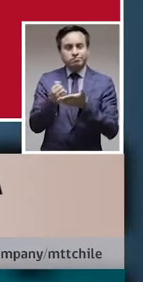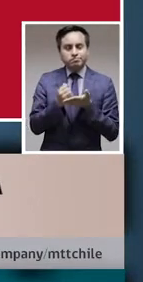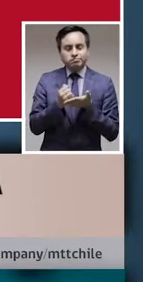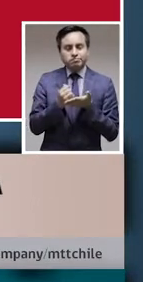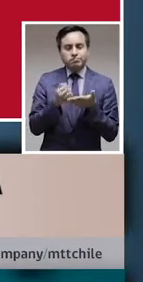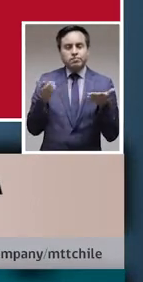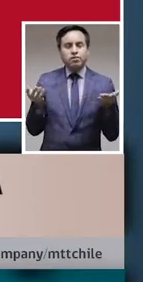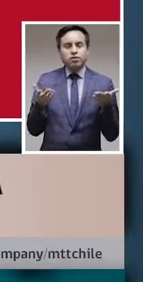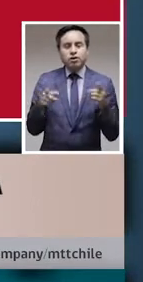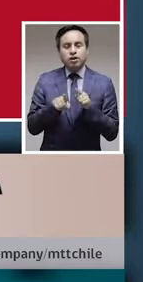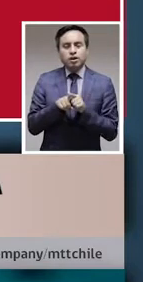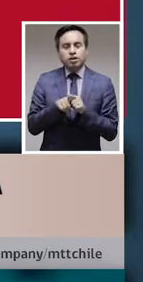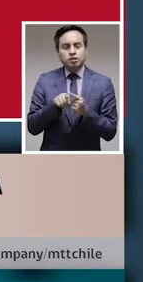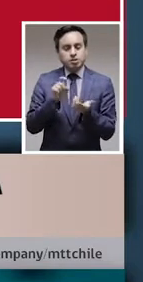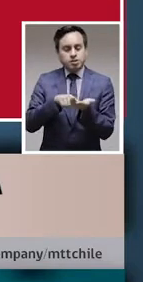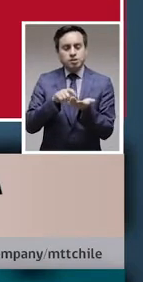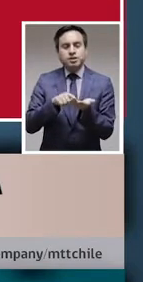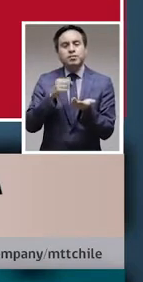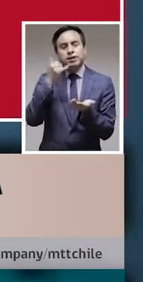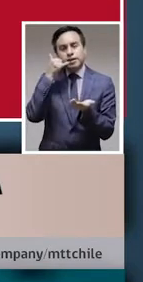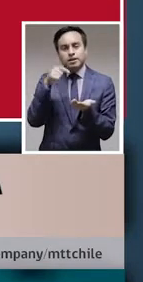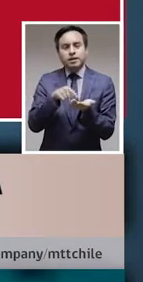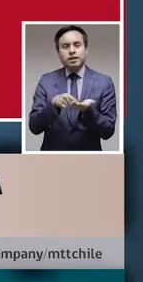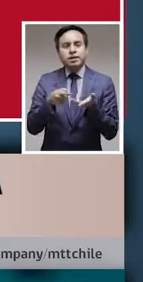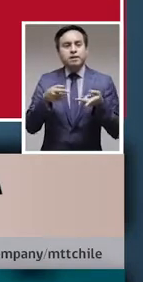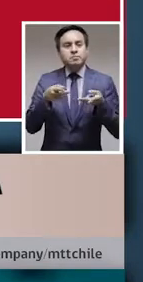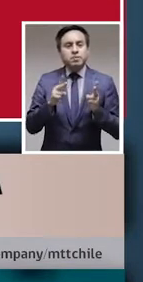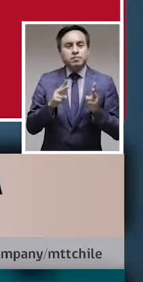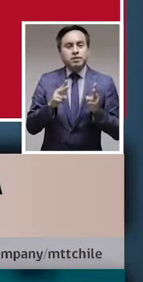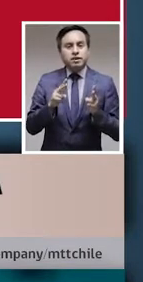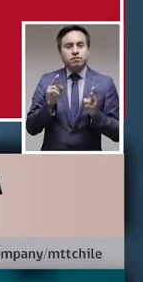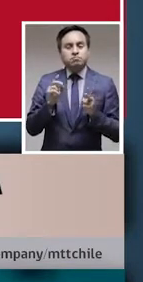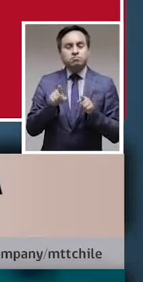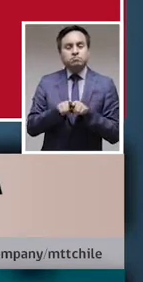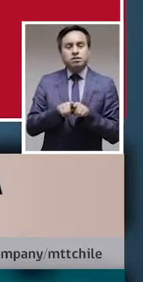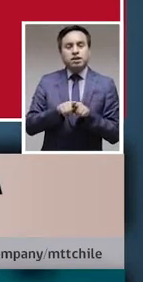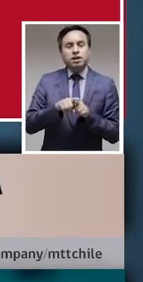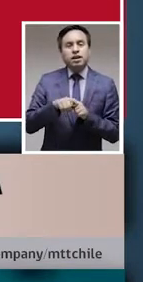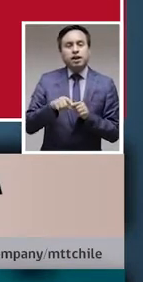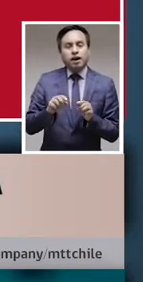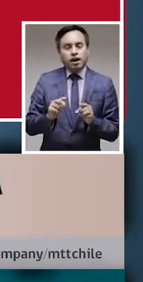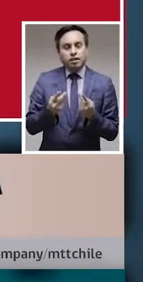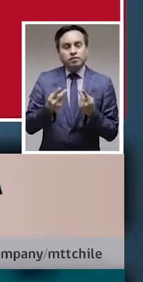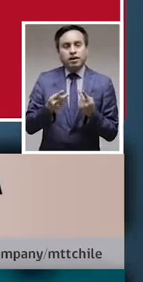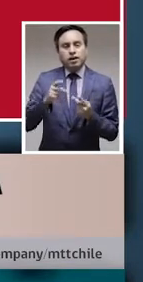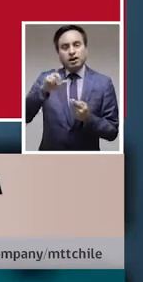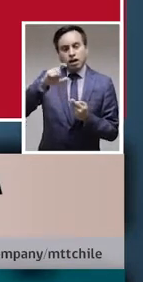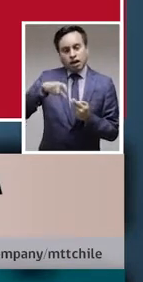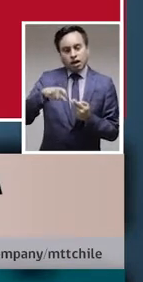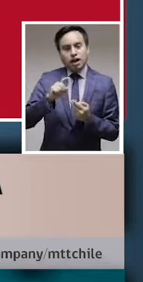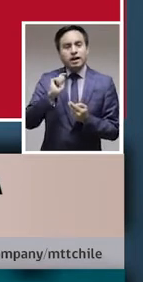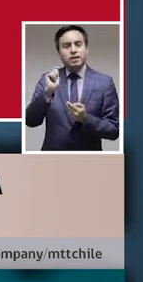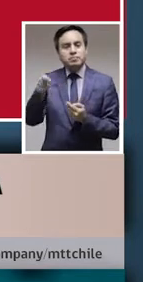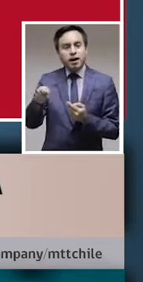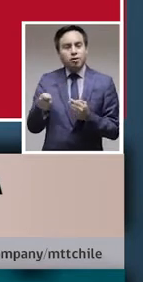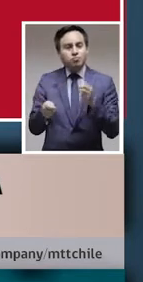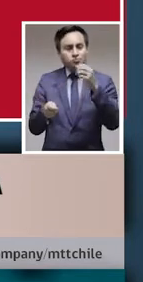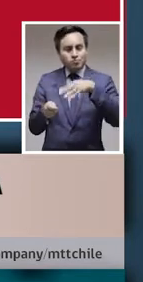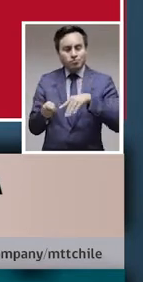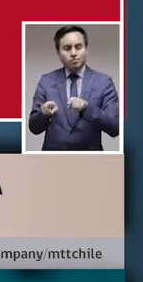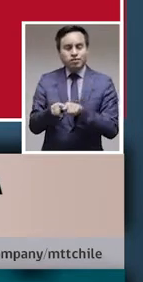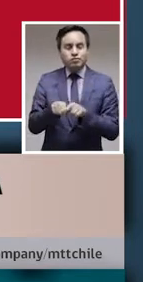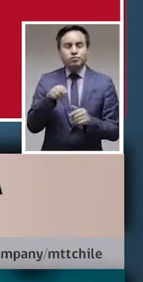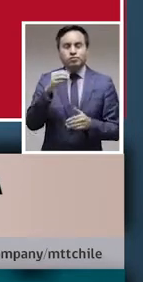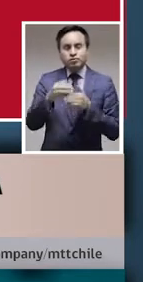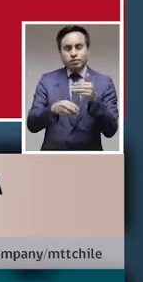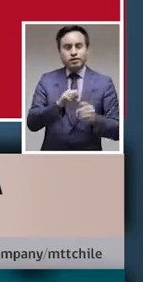través de medios tecnológicos, por ejemplo, activar la carga de la tarjeta de pago que funciona en el